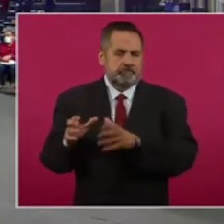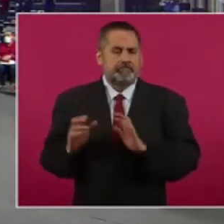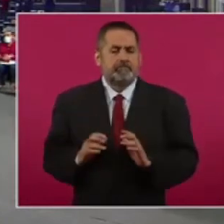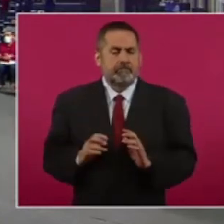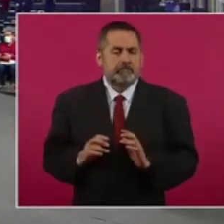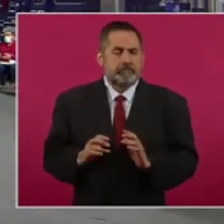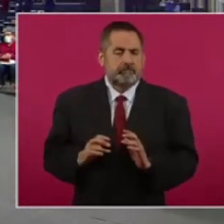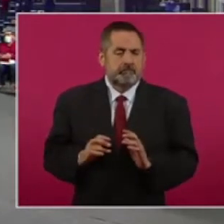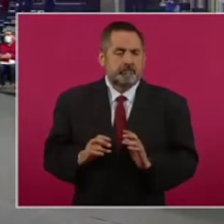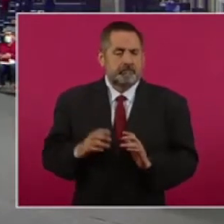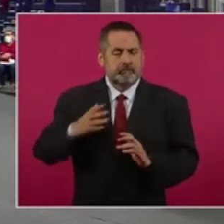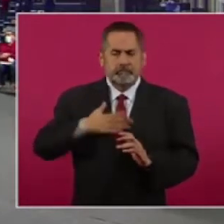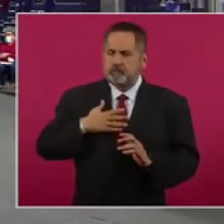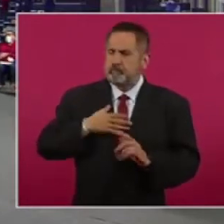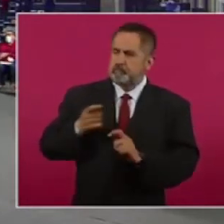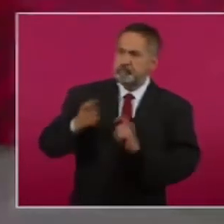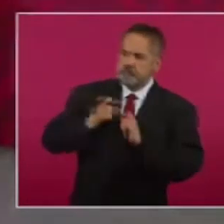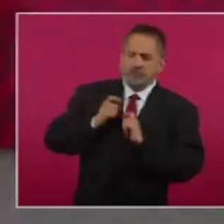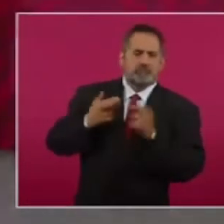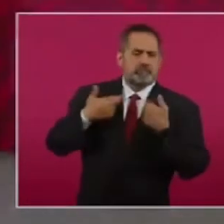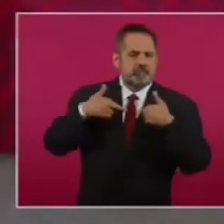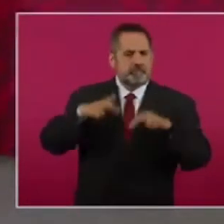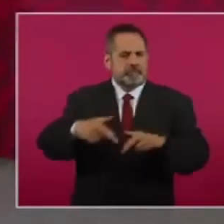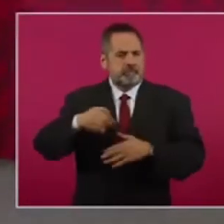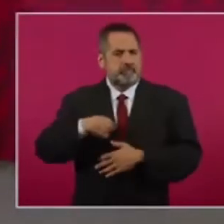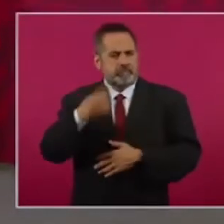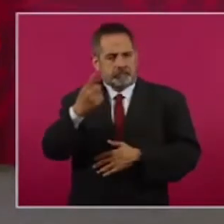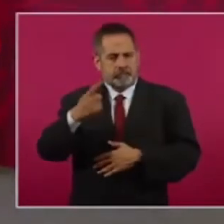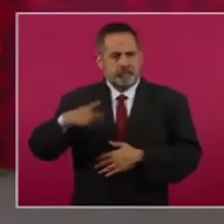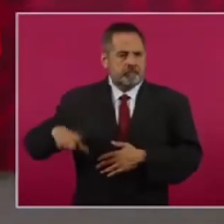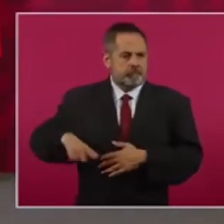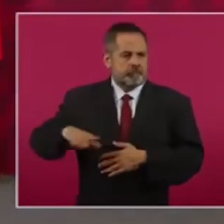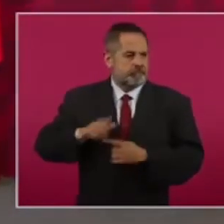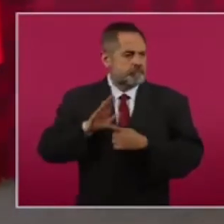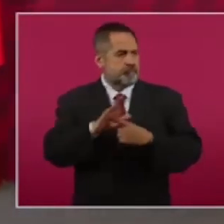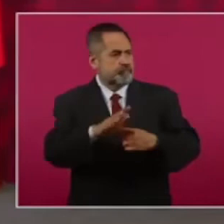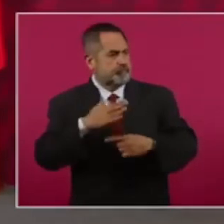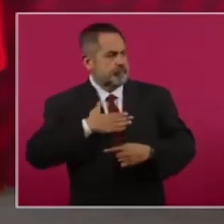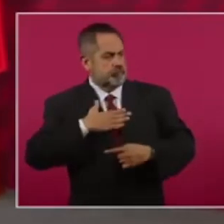Soy el representante del Estado